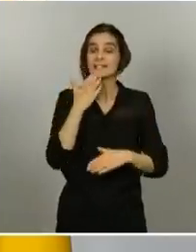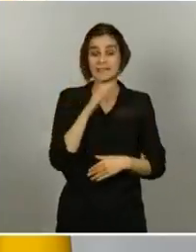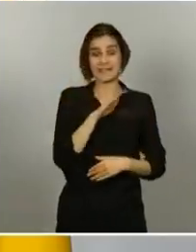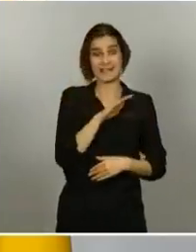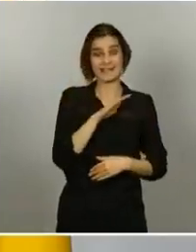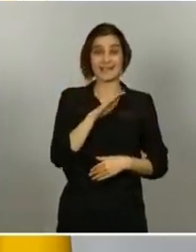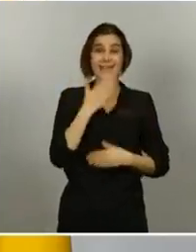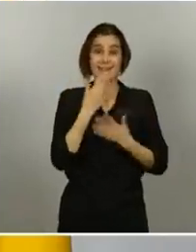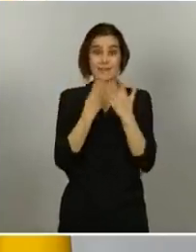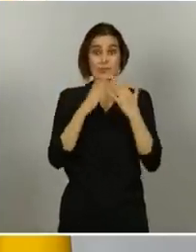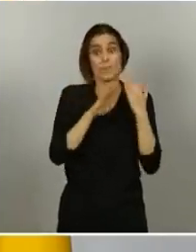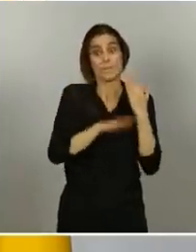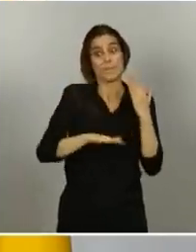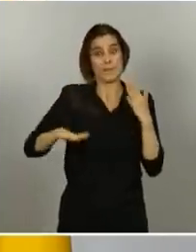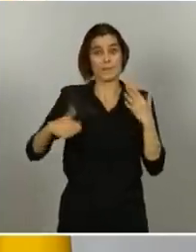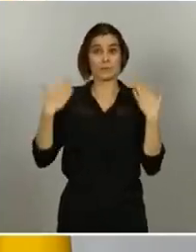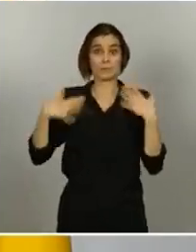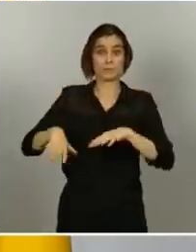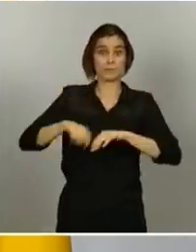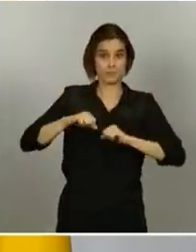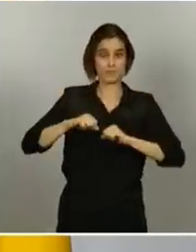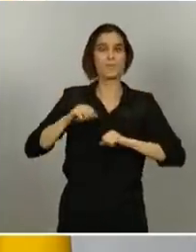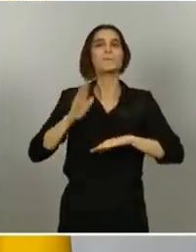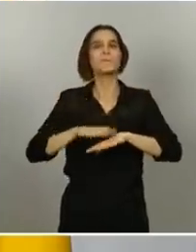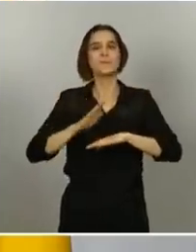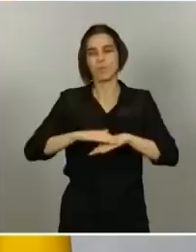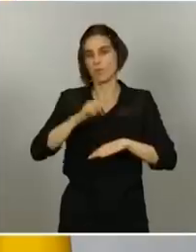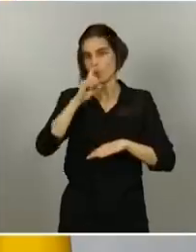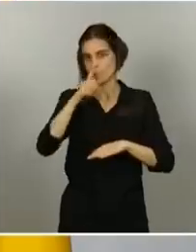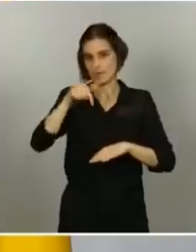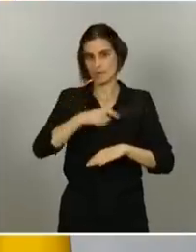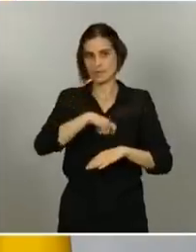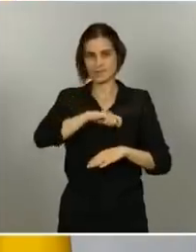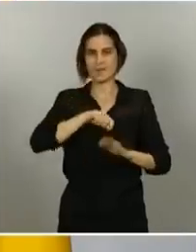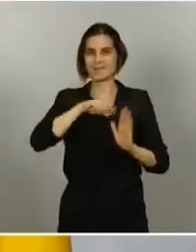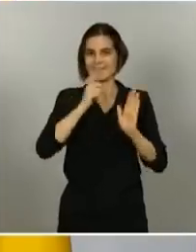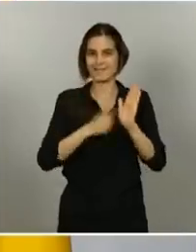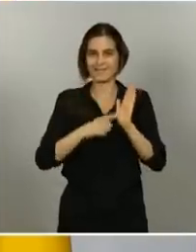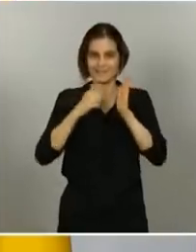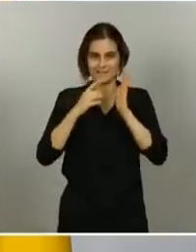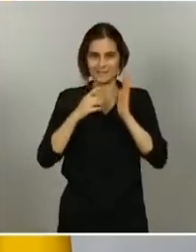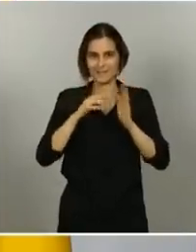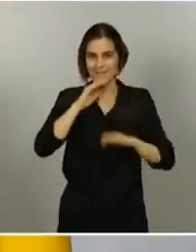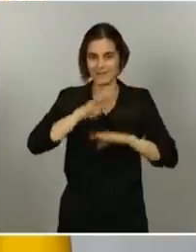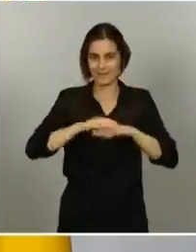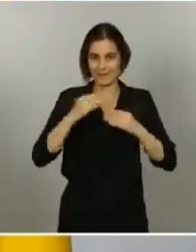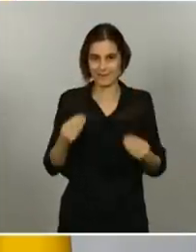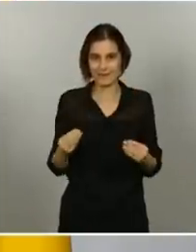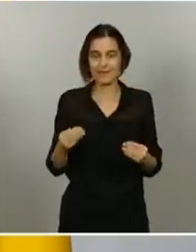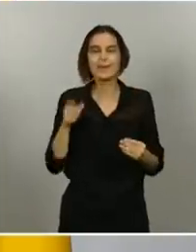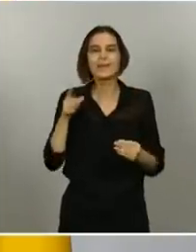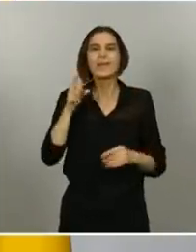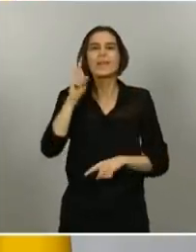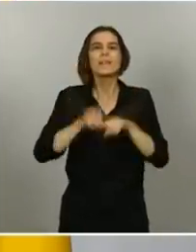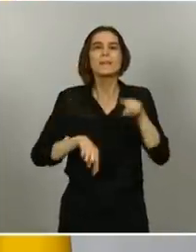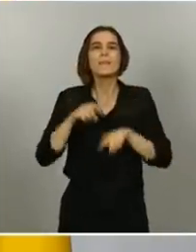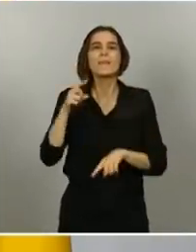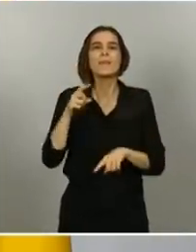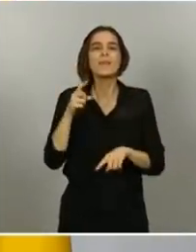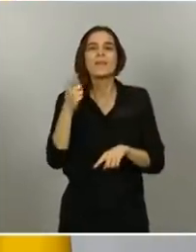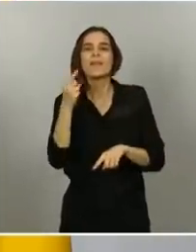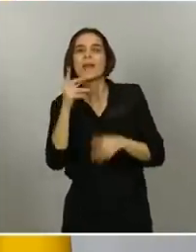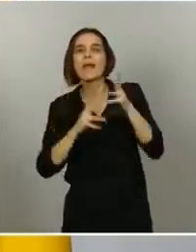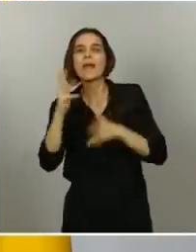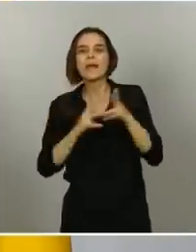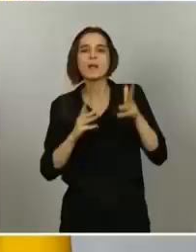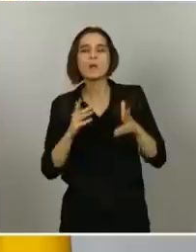legal en España o acceso ao ingreso mínimo vital dependerá exclusivamente do nivel de ingresos e do património da persoa que o solicite